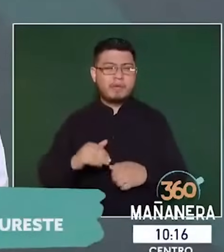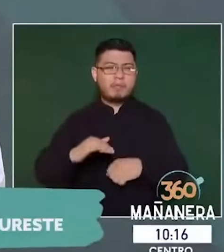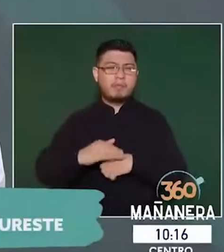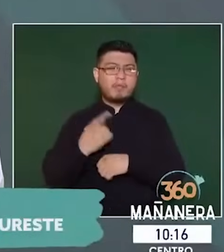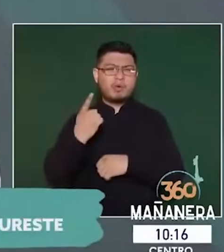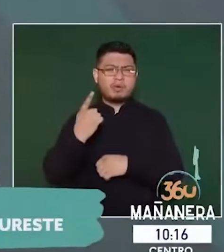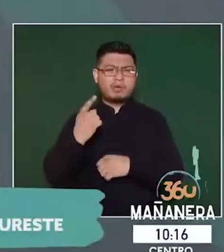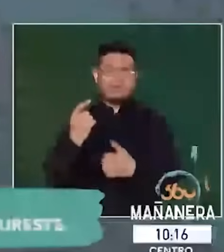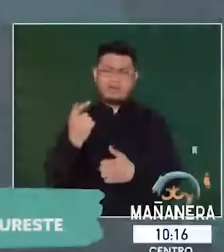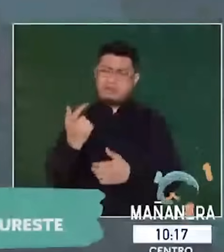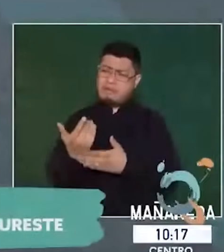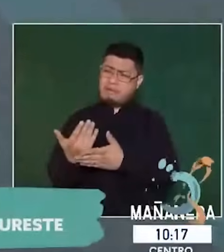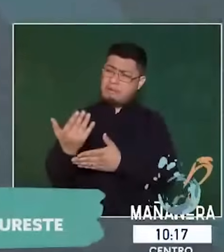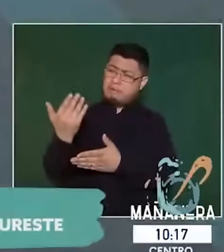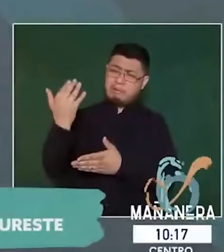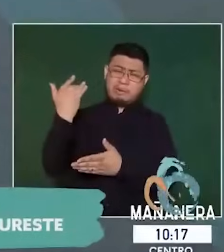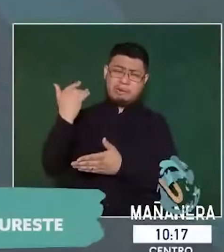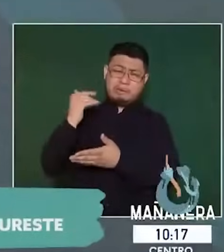humillaron mucho,